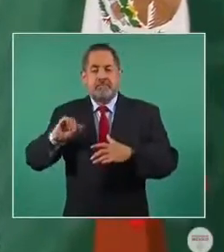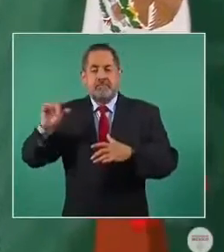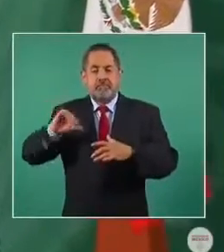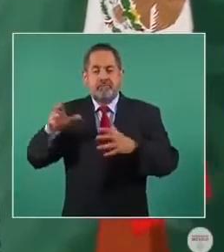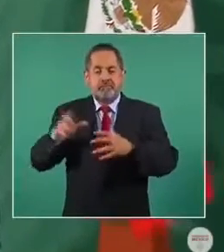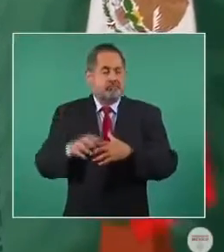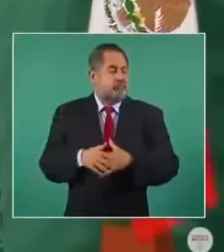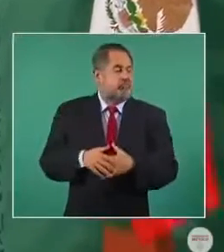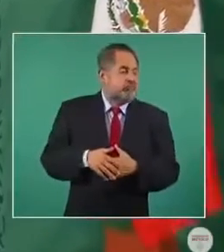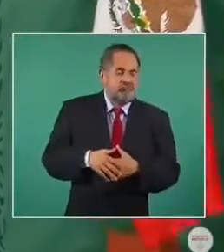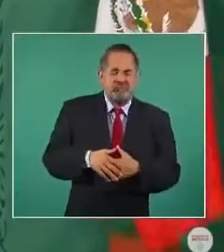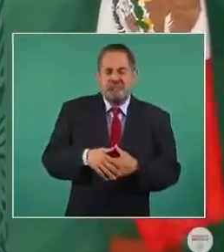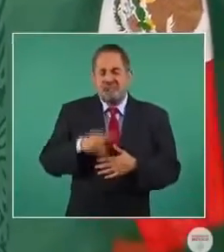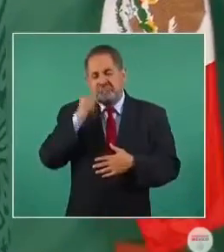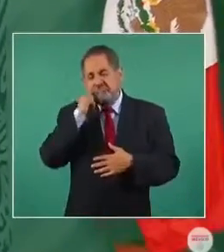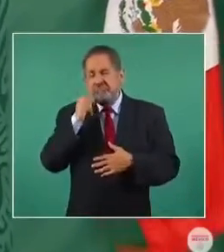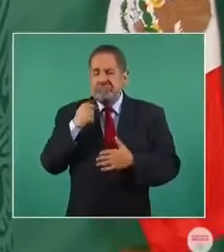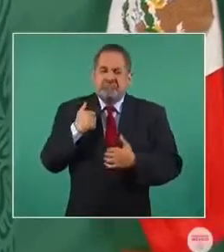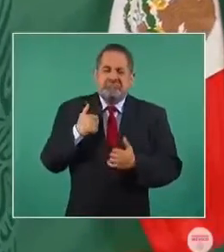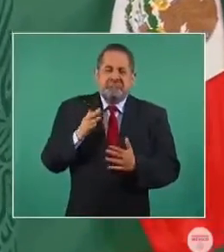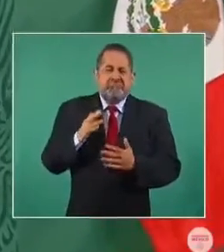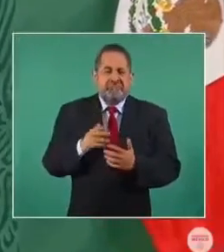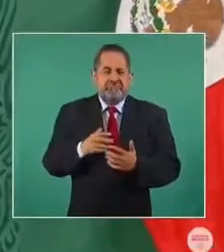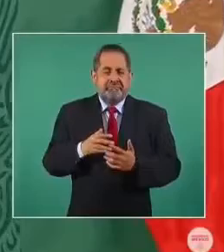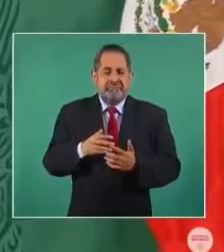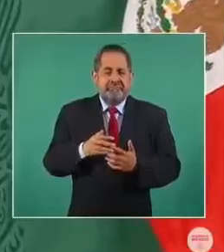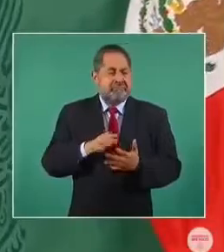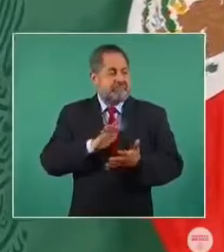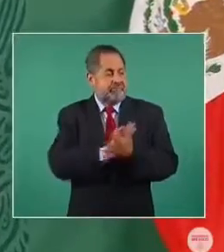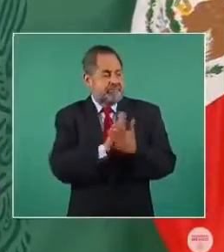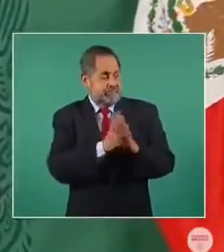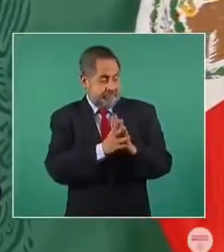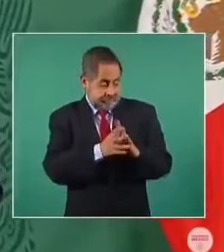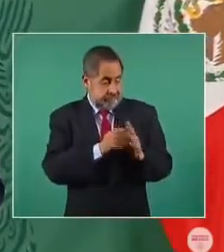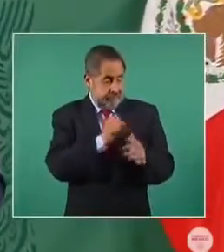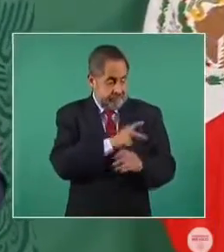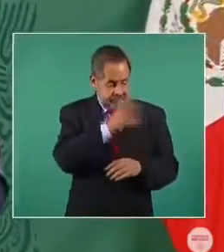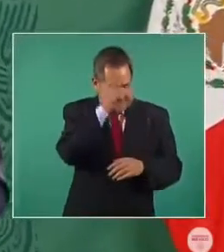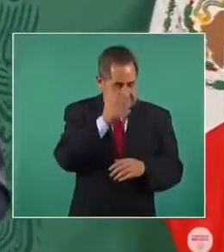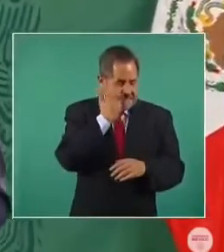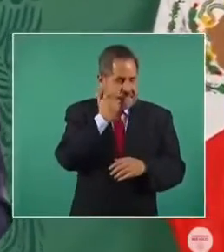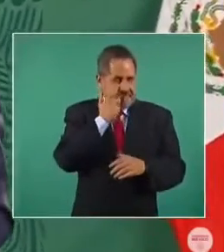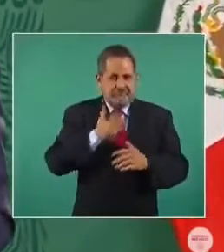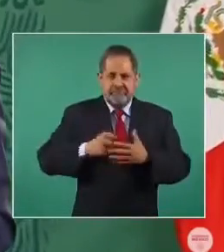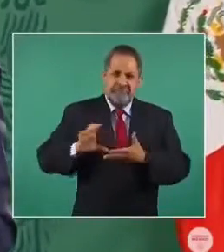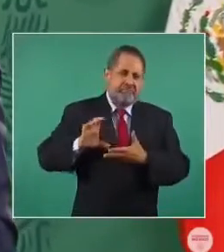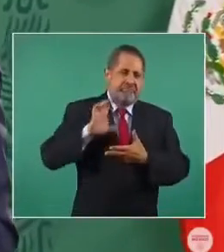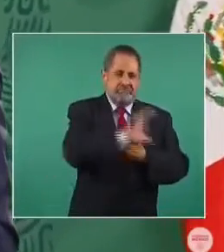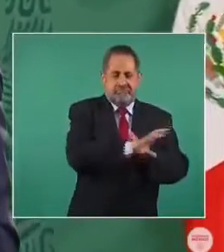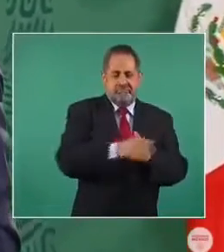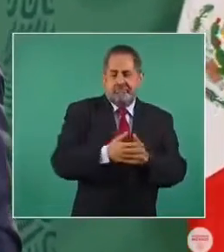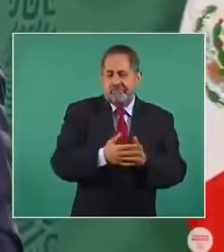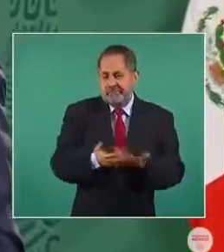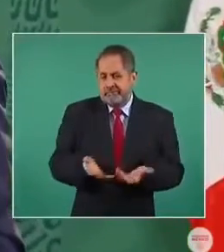pues actuaban de manera cómplice, pero ahora ya cambió.